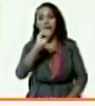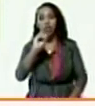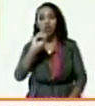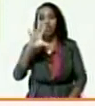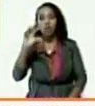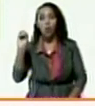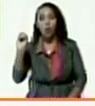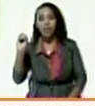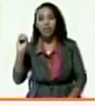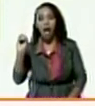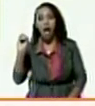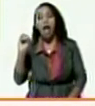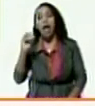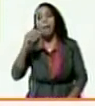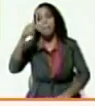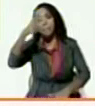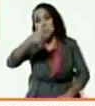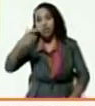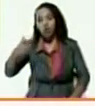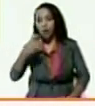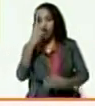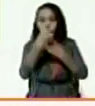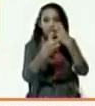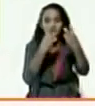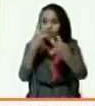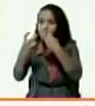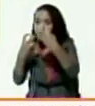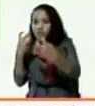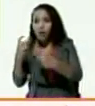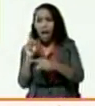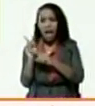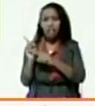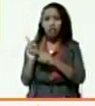11.251.550 electores visitados. Esto no es